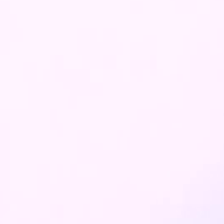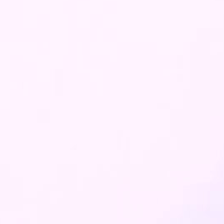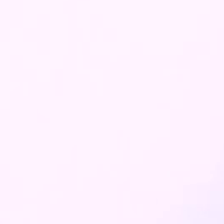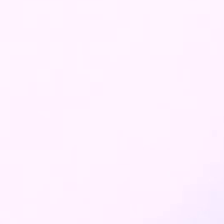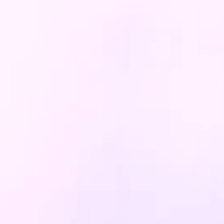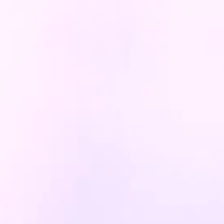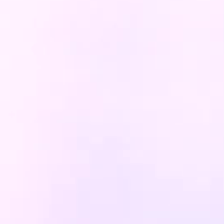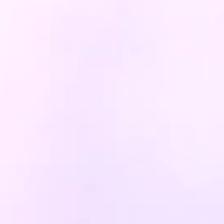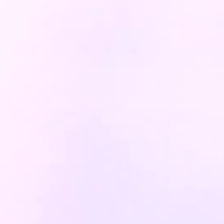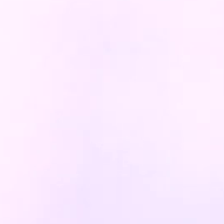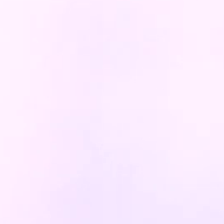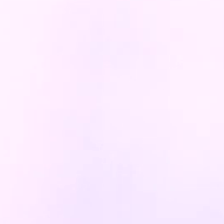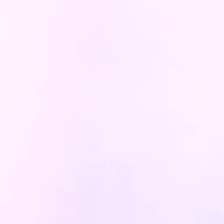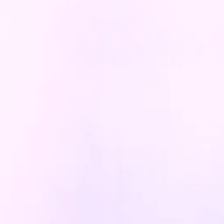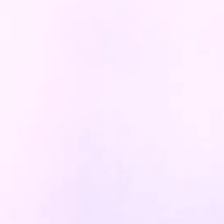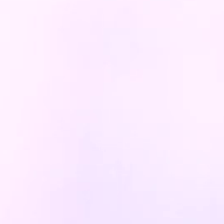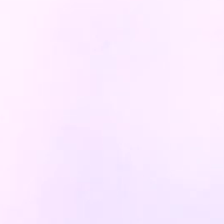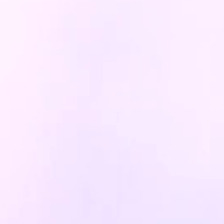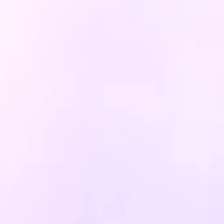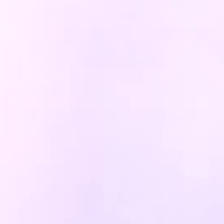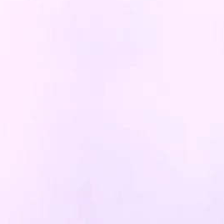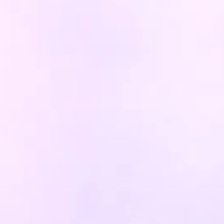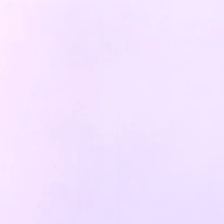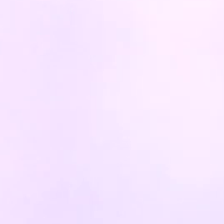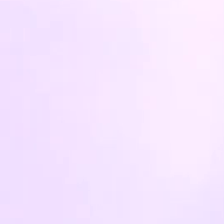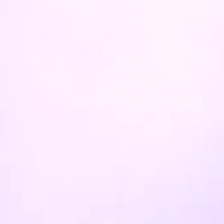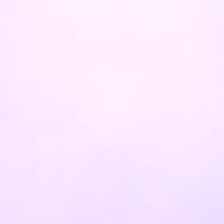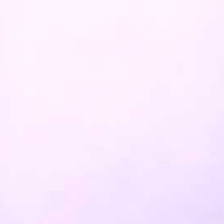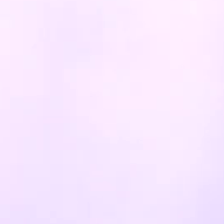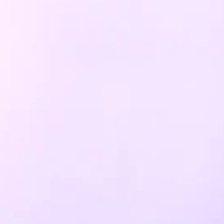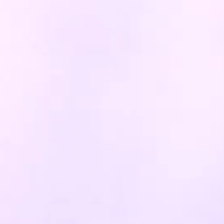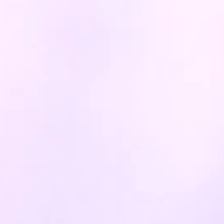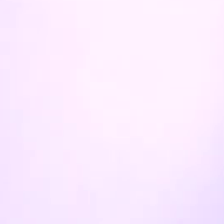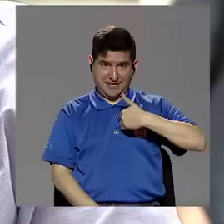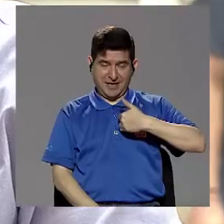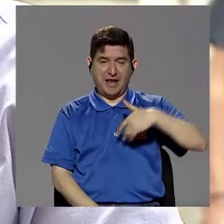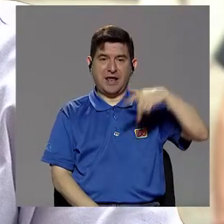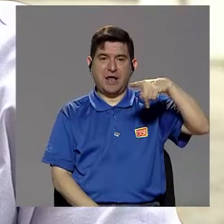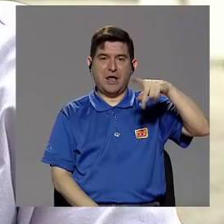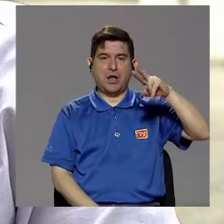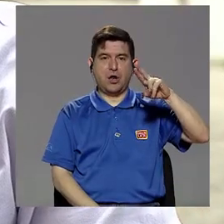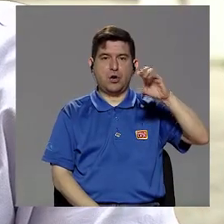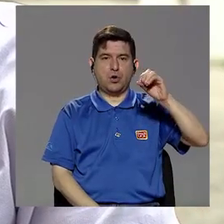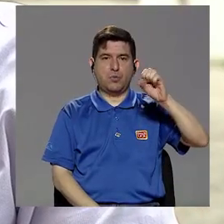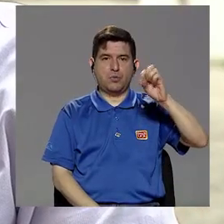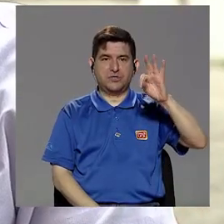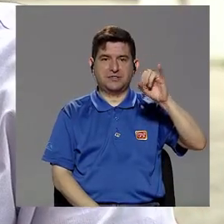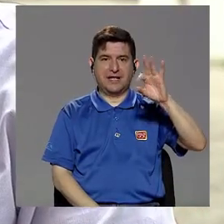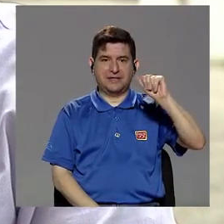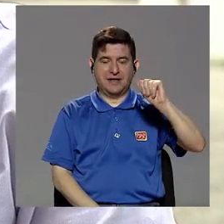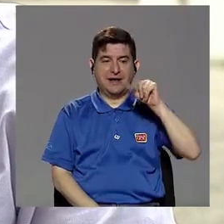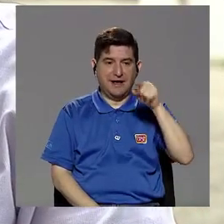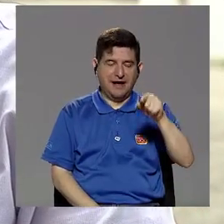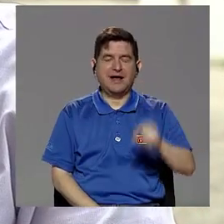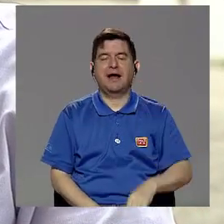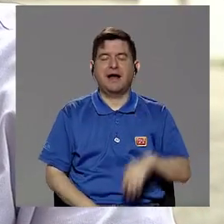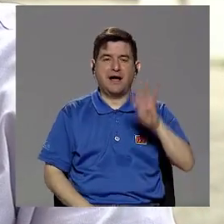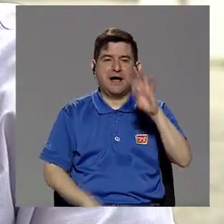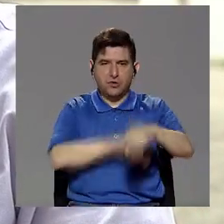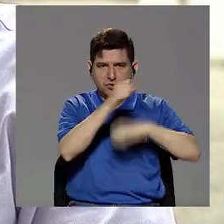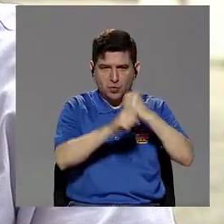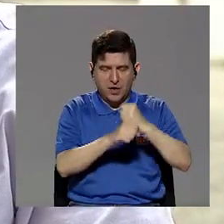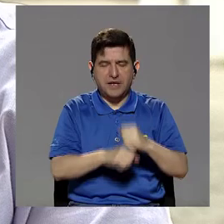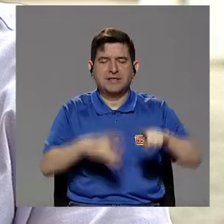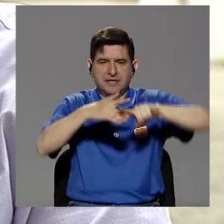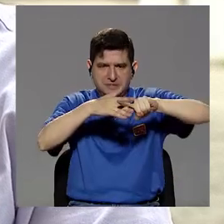pero generalmente es por problemas obstructivos. Nosotros tenemos la particularidad de que tenemos próstata. a partir de los 40 nos va a empezar a crecer la próstata y